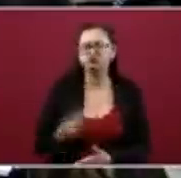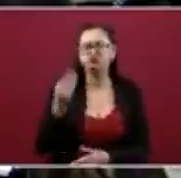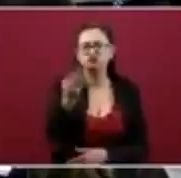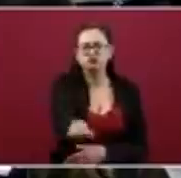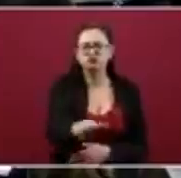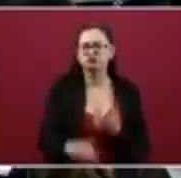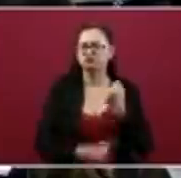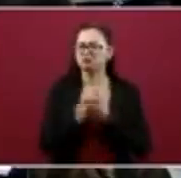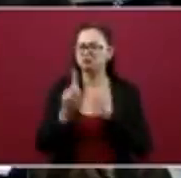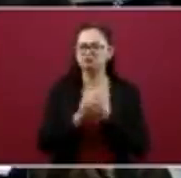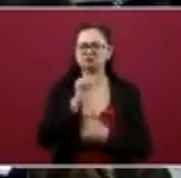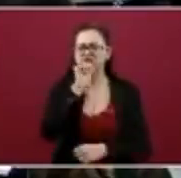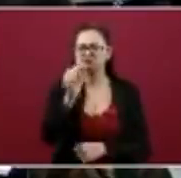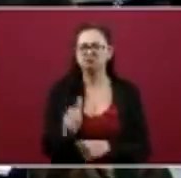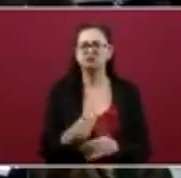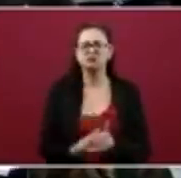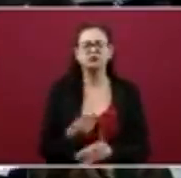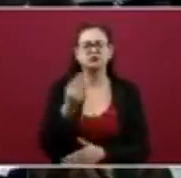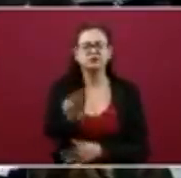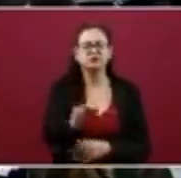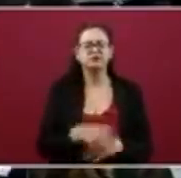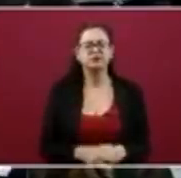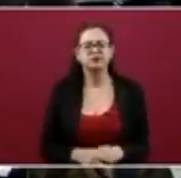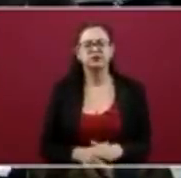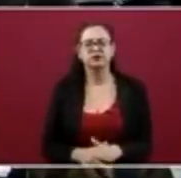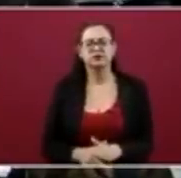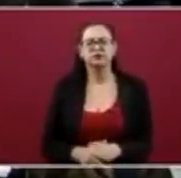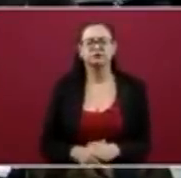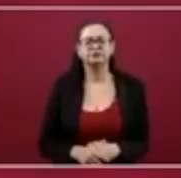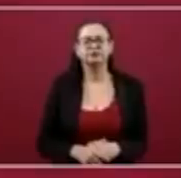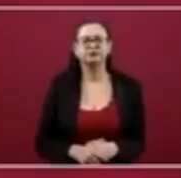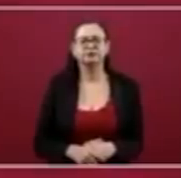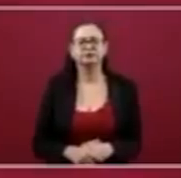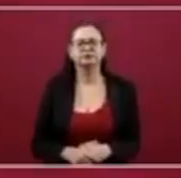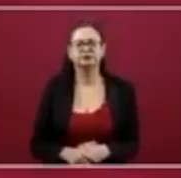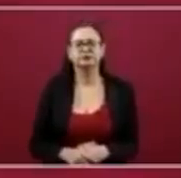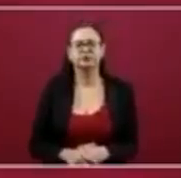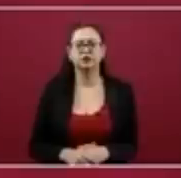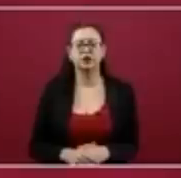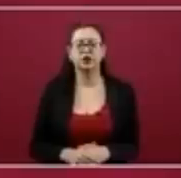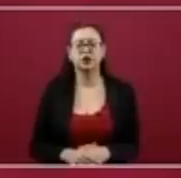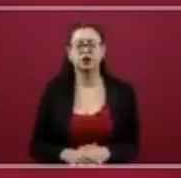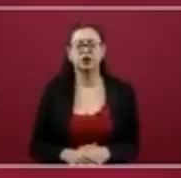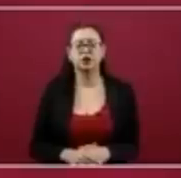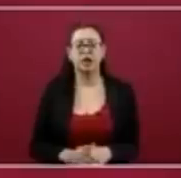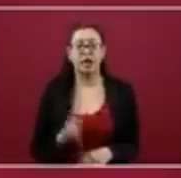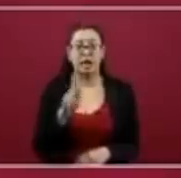sin problema. Si Pemex en efecto emitió